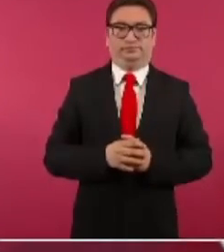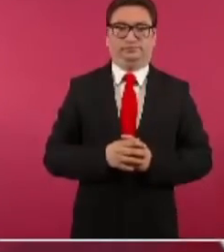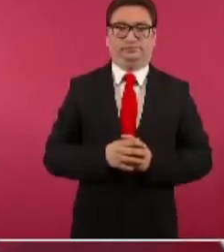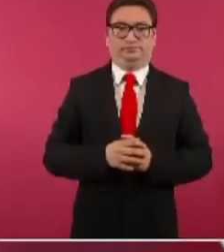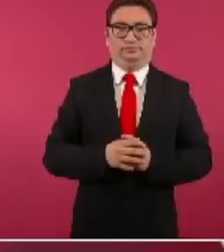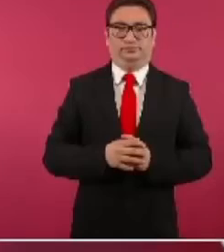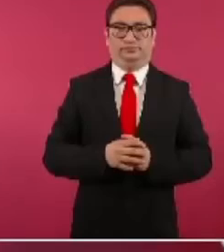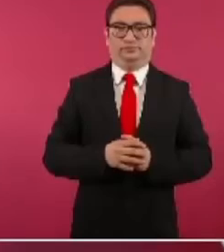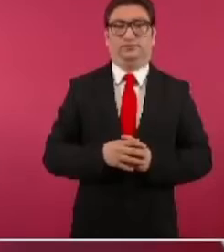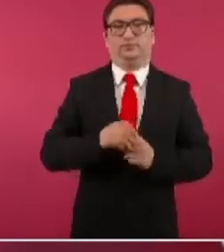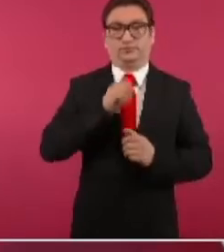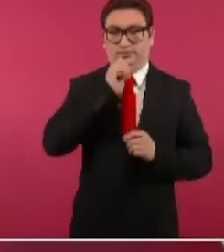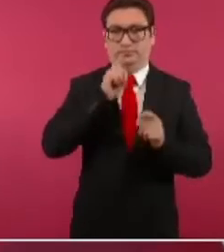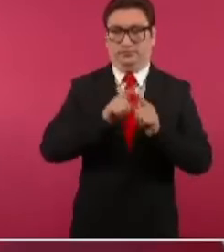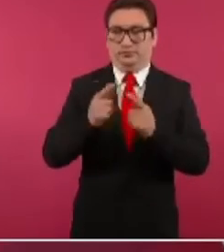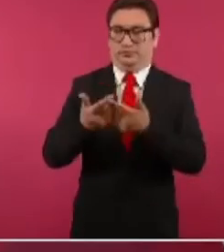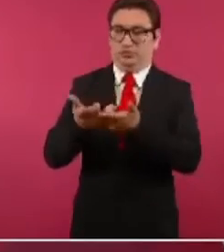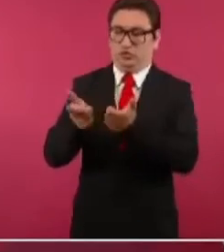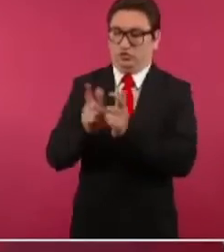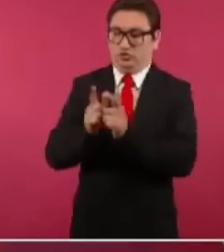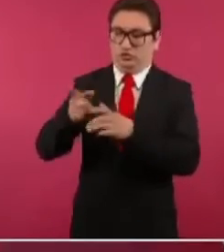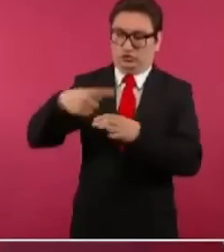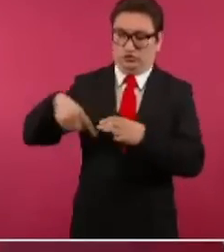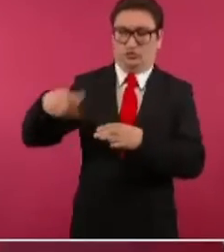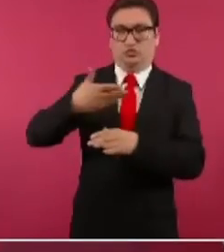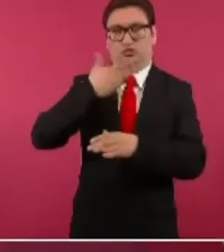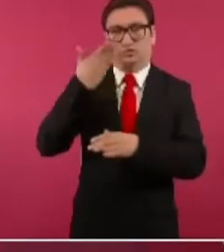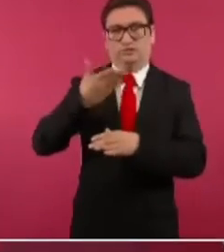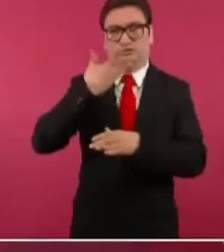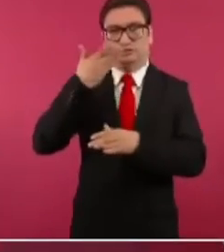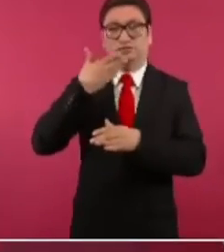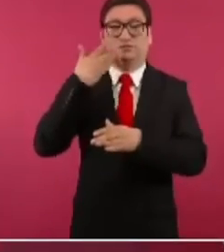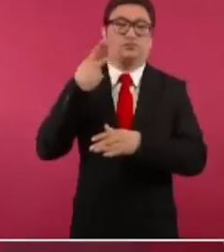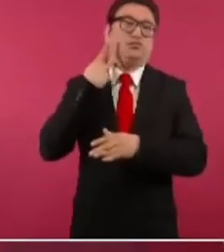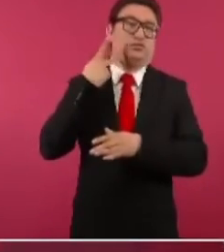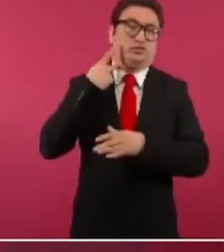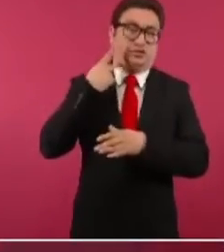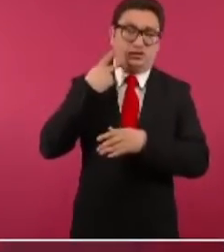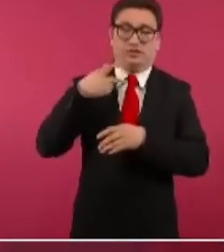y el bloque conservador de entonces se opone.